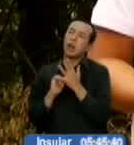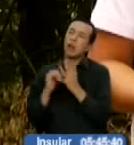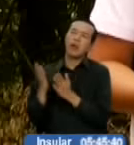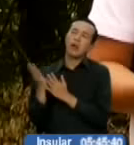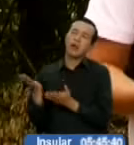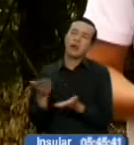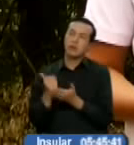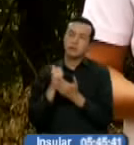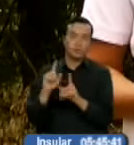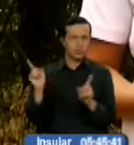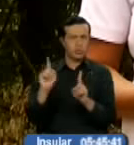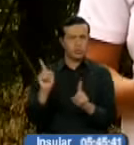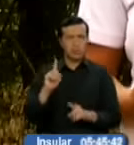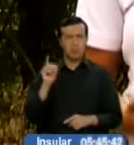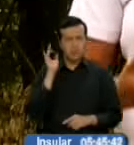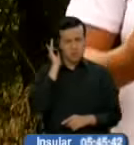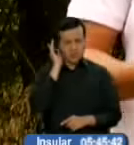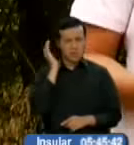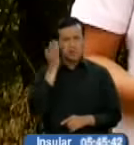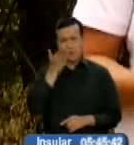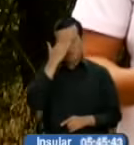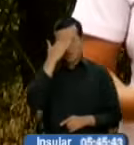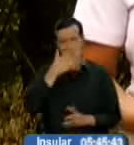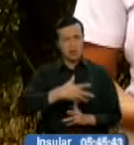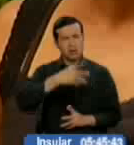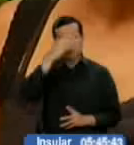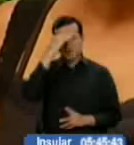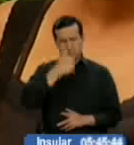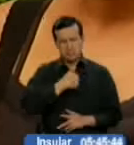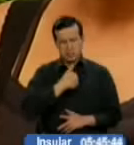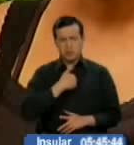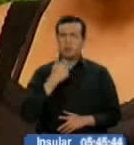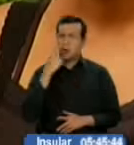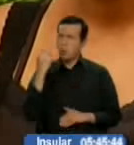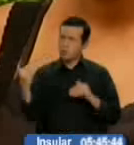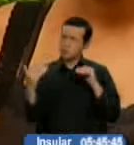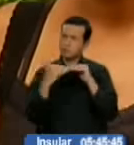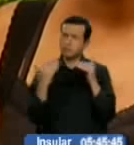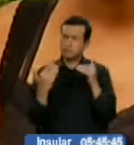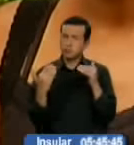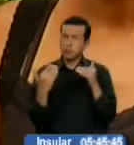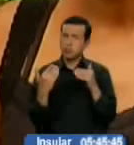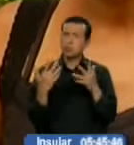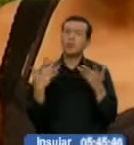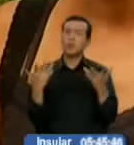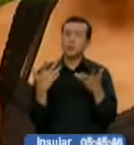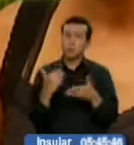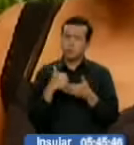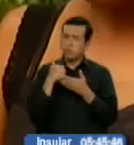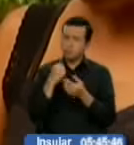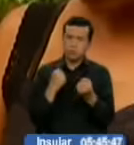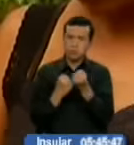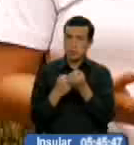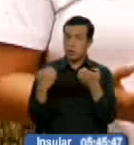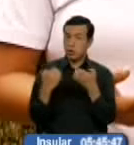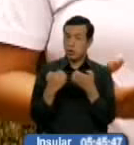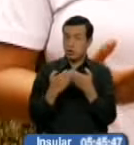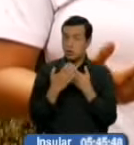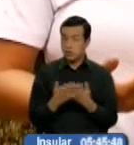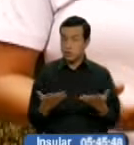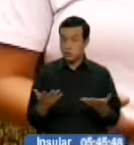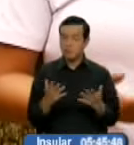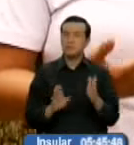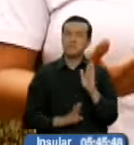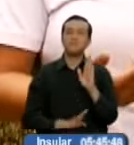que todo como mujeres, aprendamos a ser conjunto con el hombre, a ser instrumento, y un equipo así es